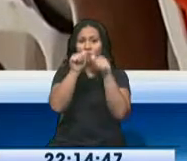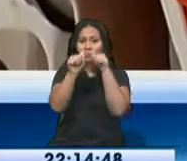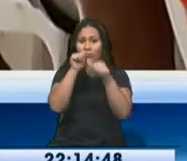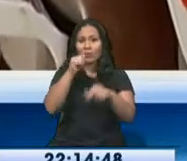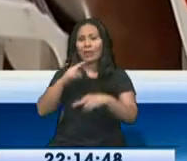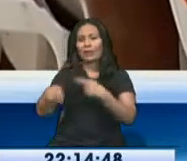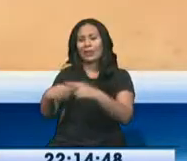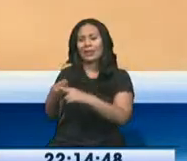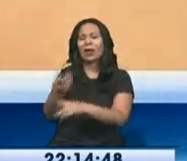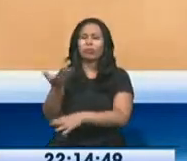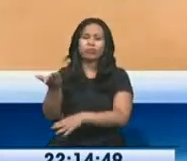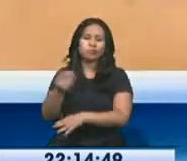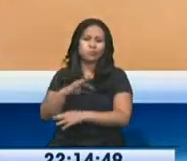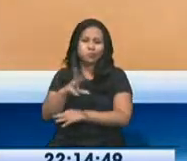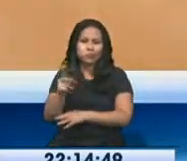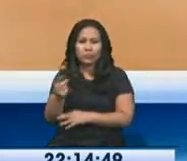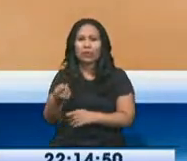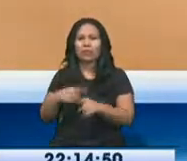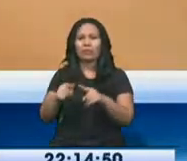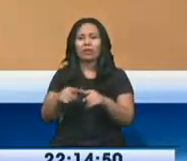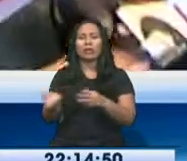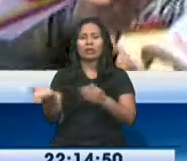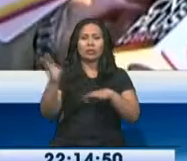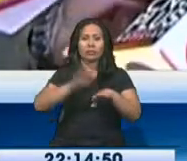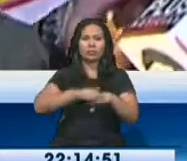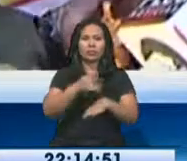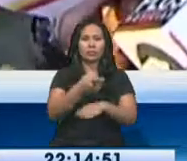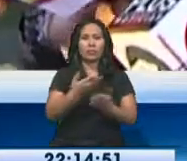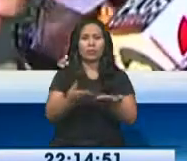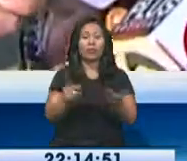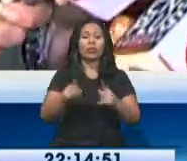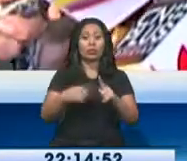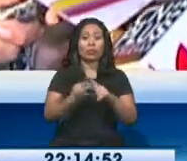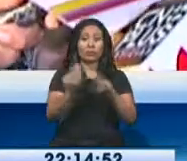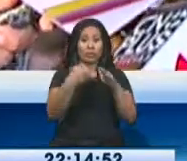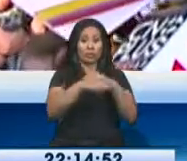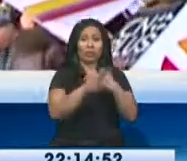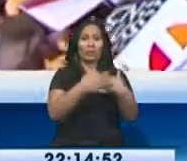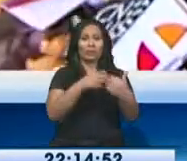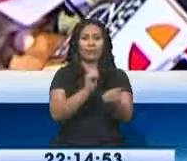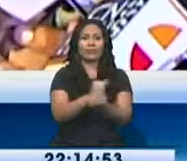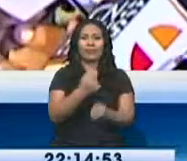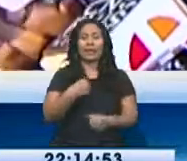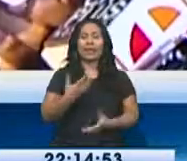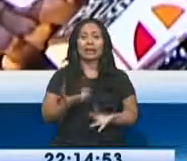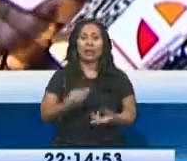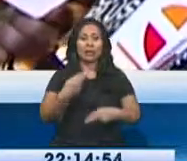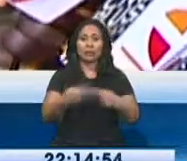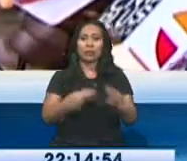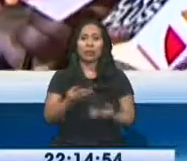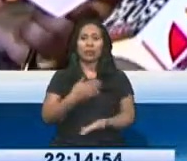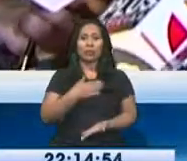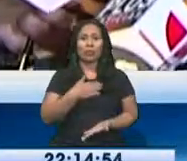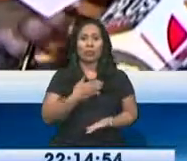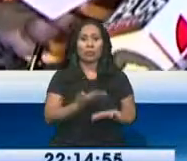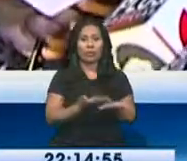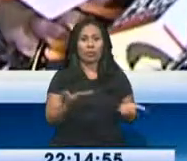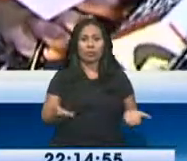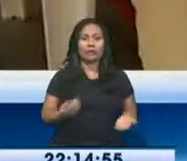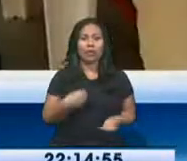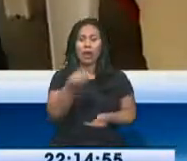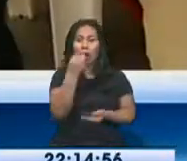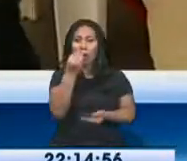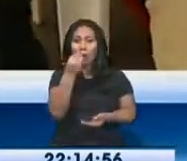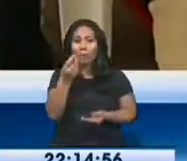un delito y otro infierno a cuestas. Cuando ingresaban al centro, querían vender sus cosas, sus pertenencias, la misma